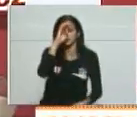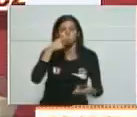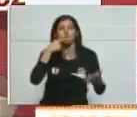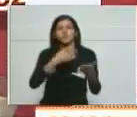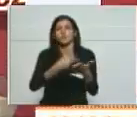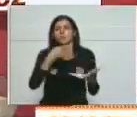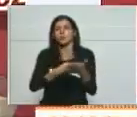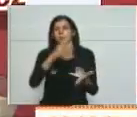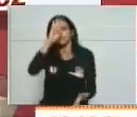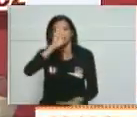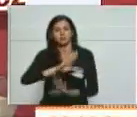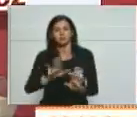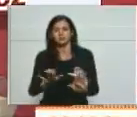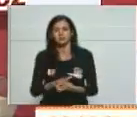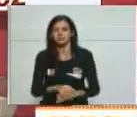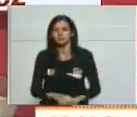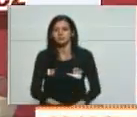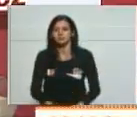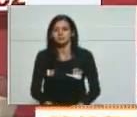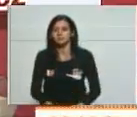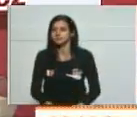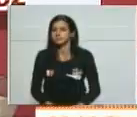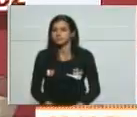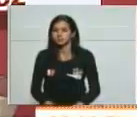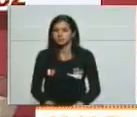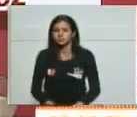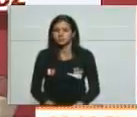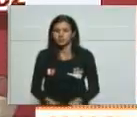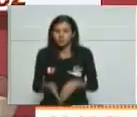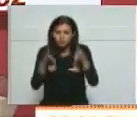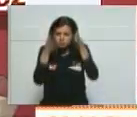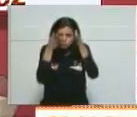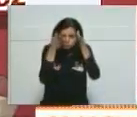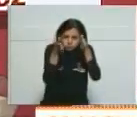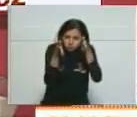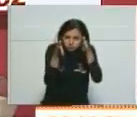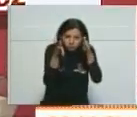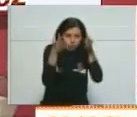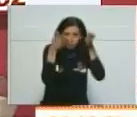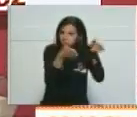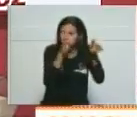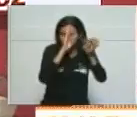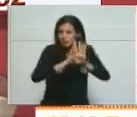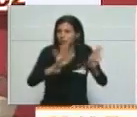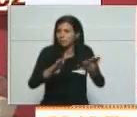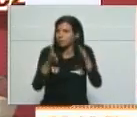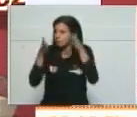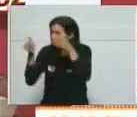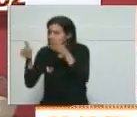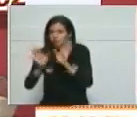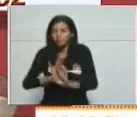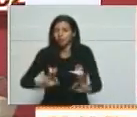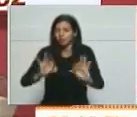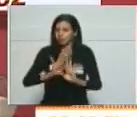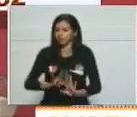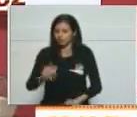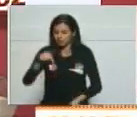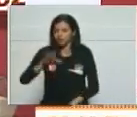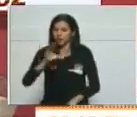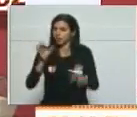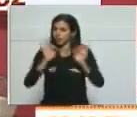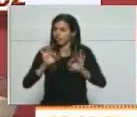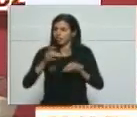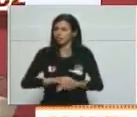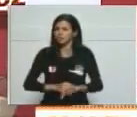Es, ¿cómo se llama? El embudo de cómo quieren ver las cosas. Porque yo me fijaría primero en Chacao, que